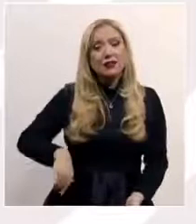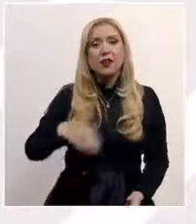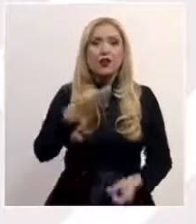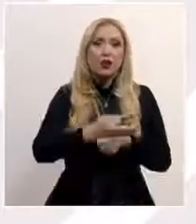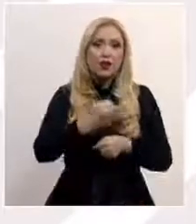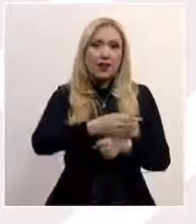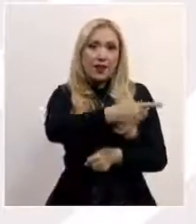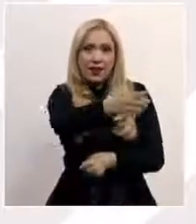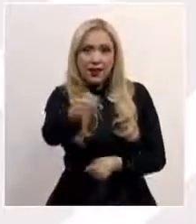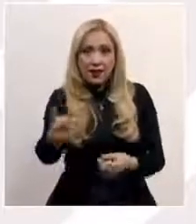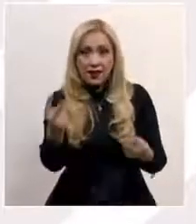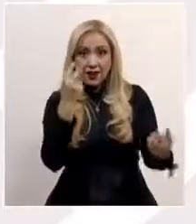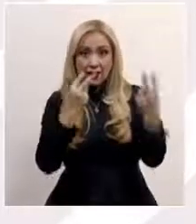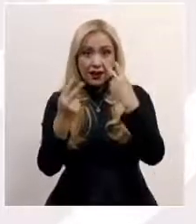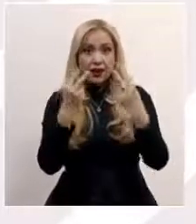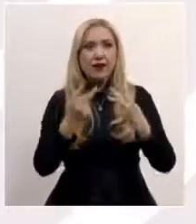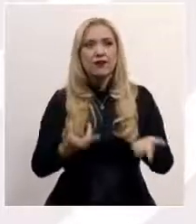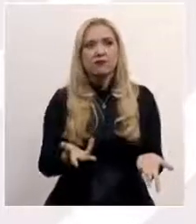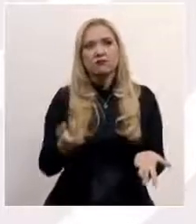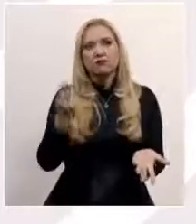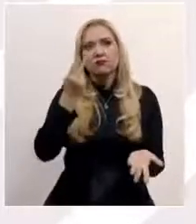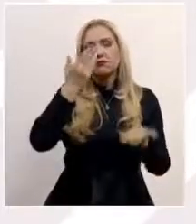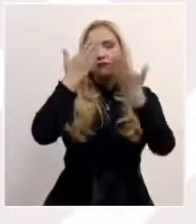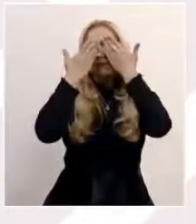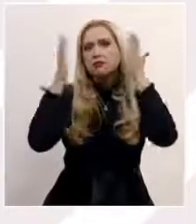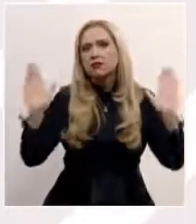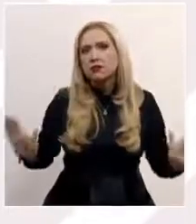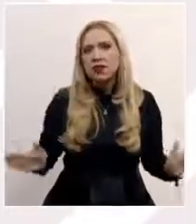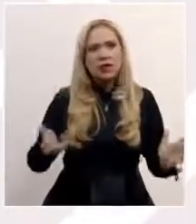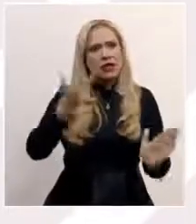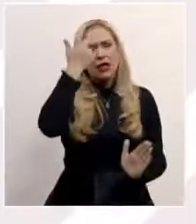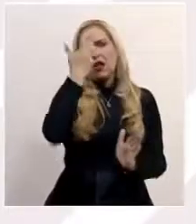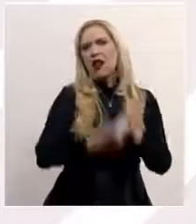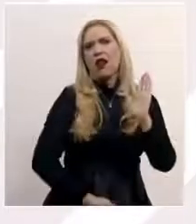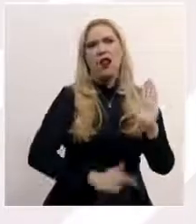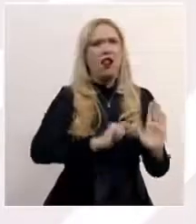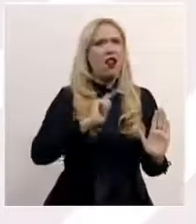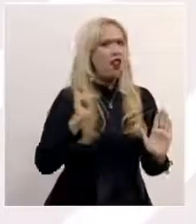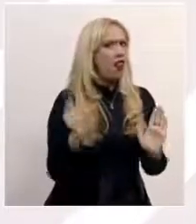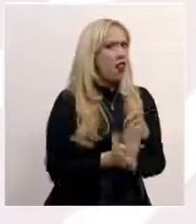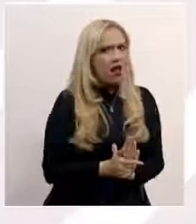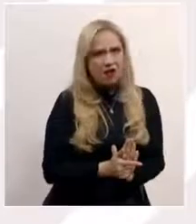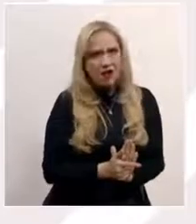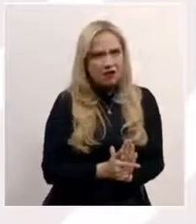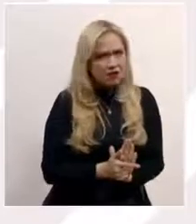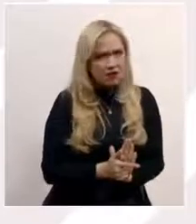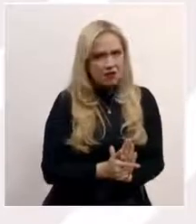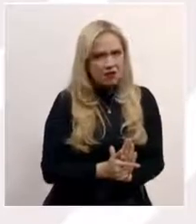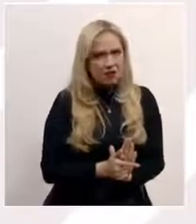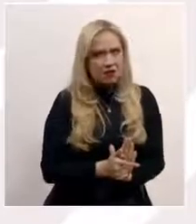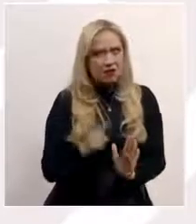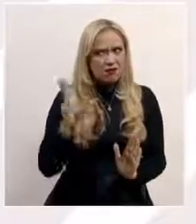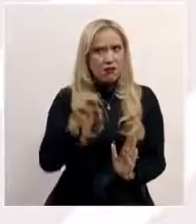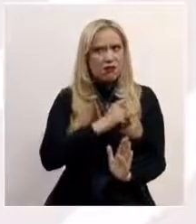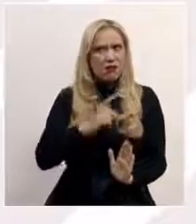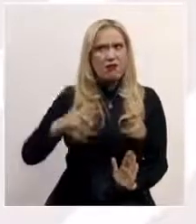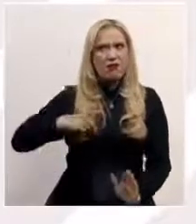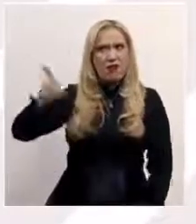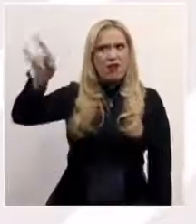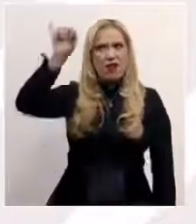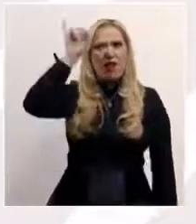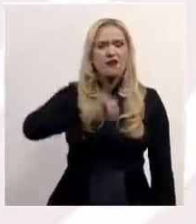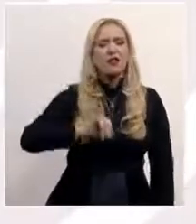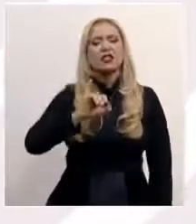en este programa sepan que esto es una conducta ilegal, que no queda al arbitrio del empleador o la empleadora, ¿no? Porque de